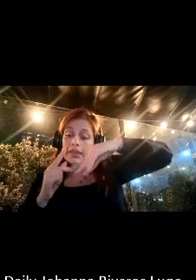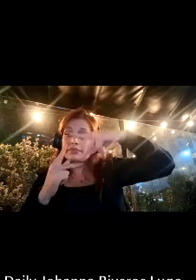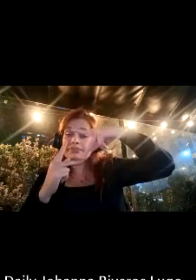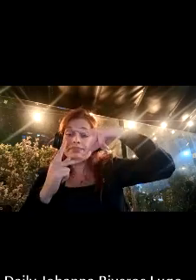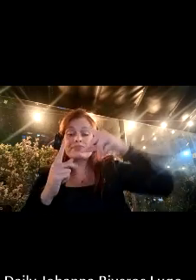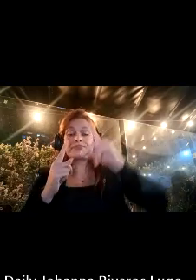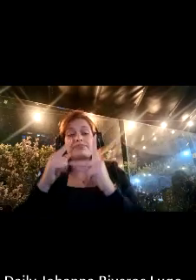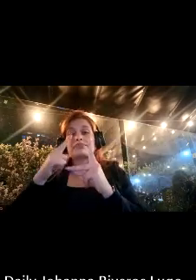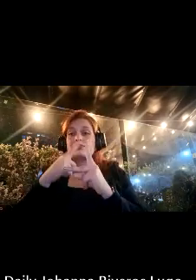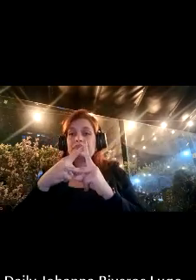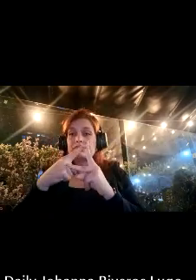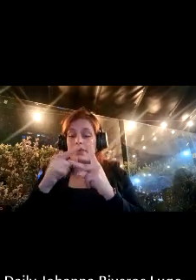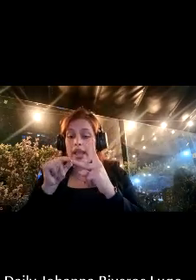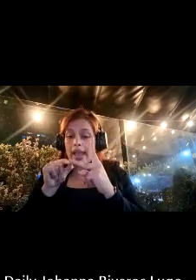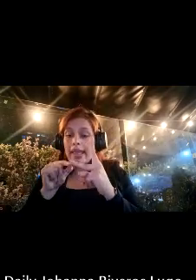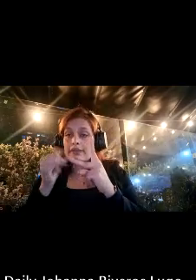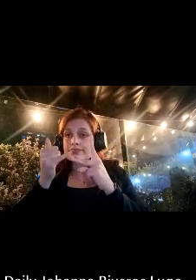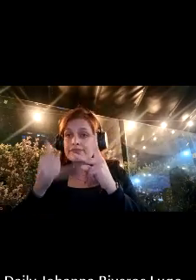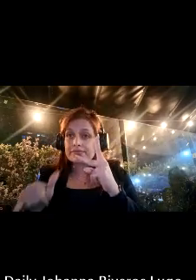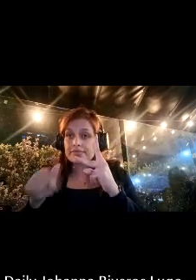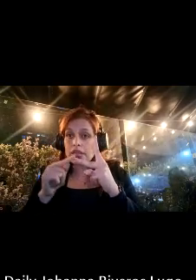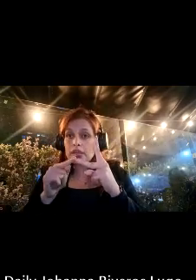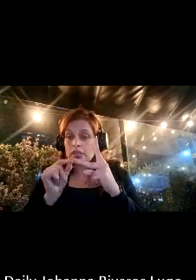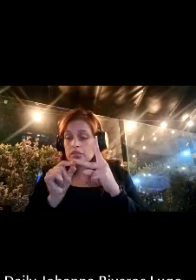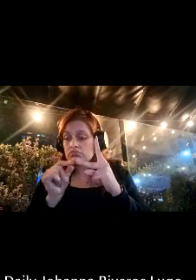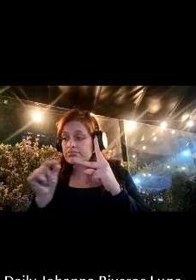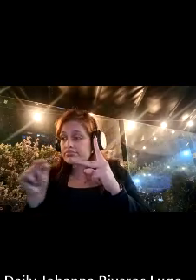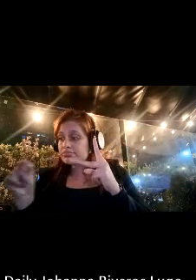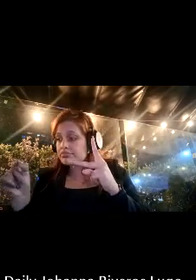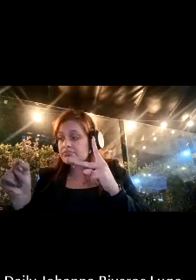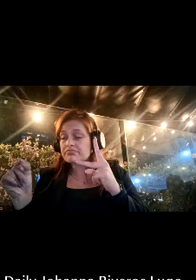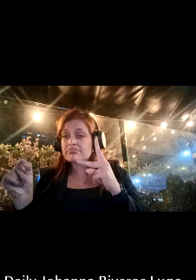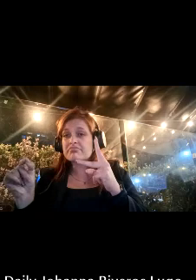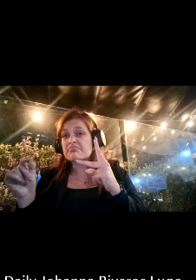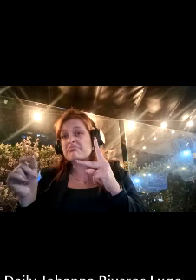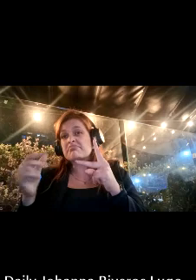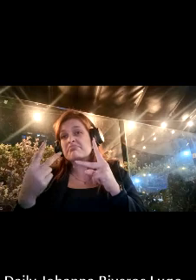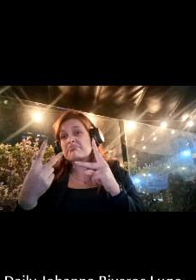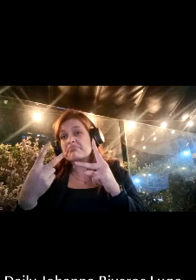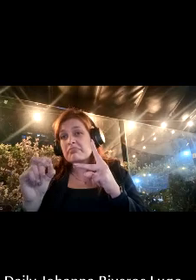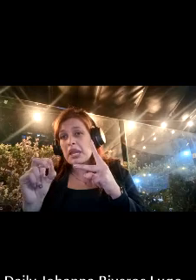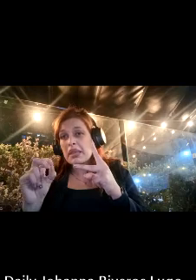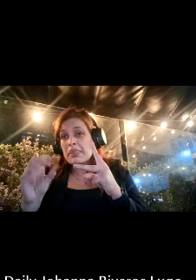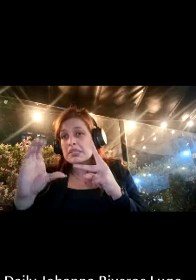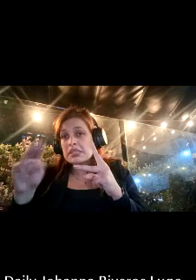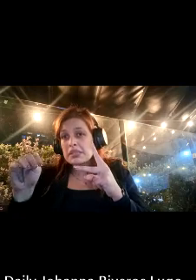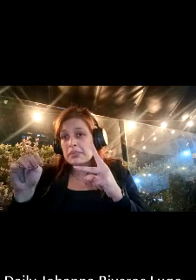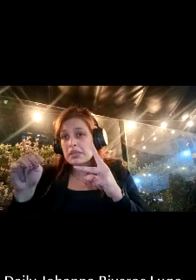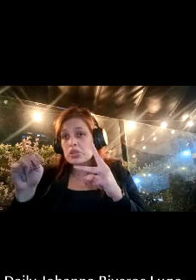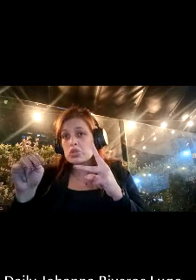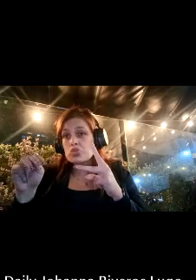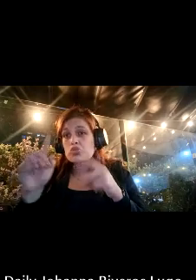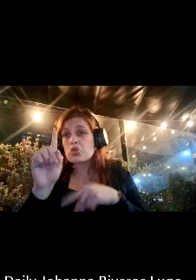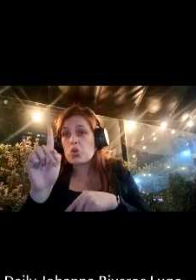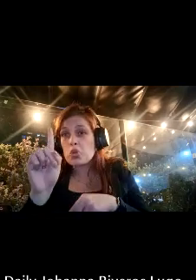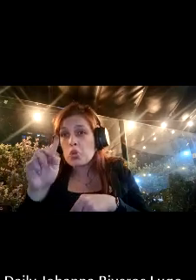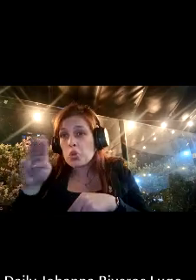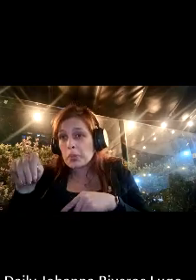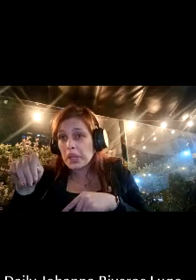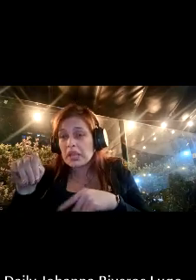punto X pueden ser 10 centímetros, 20 centímetros o un metro. La distancia que ustedes dispongan y que ustedes